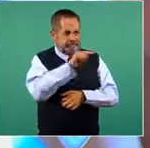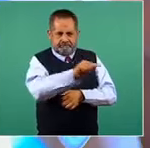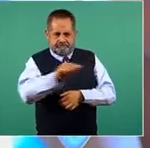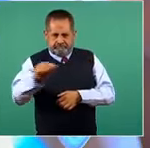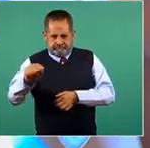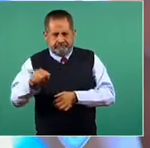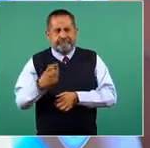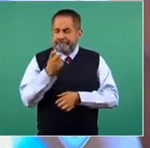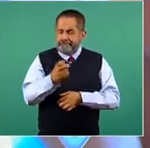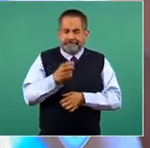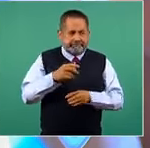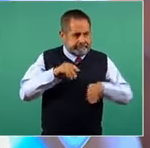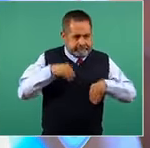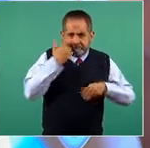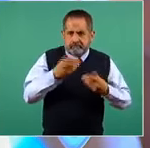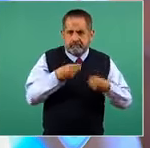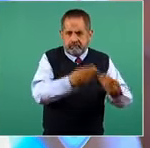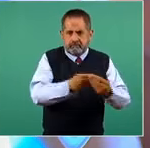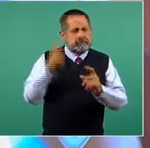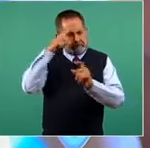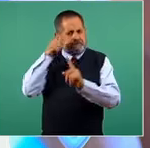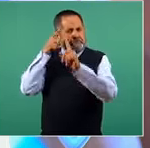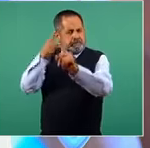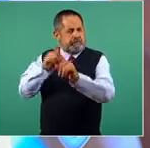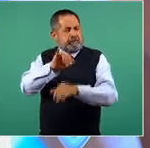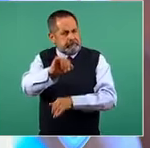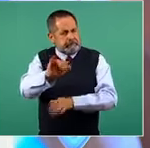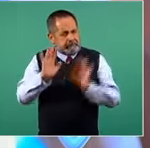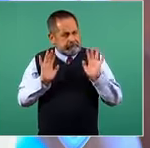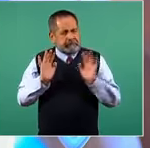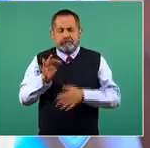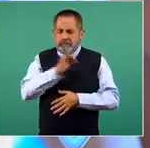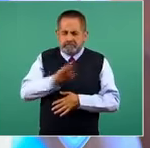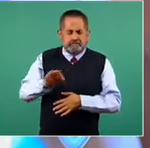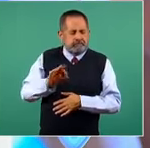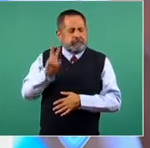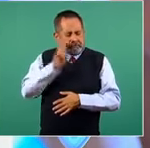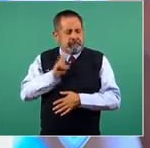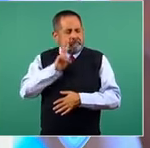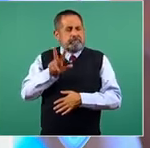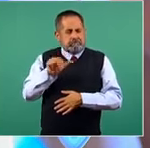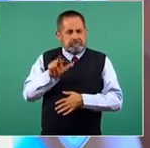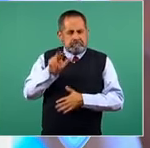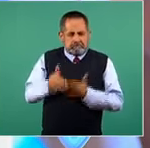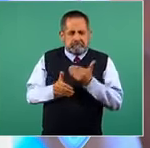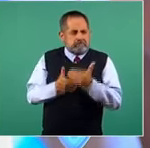Es un reto grande, pero una de las posibles vías que ya hemos estado